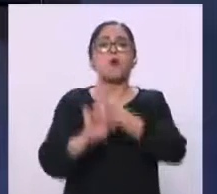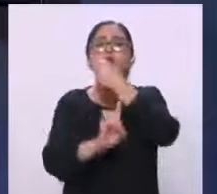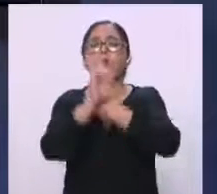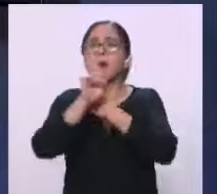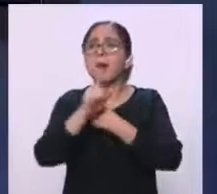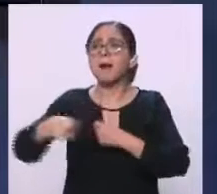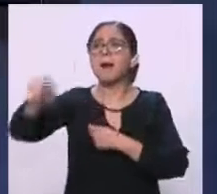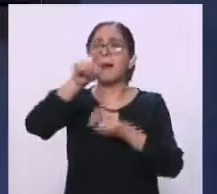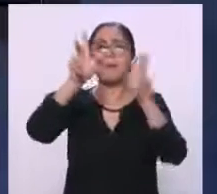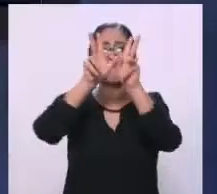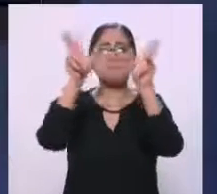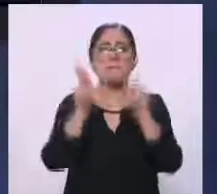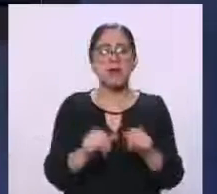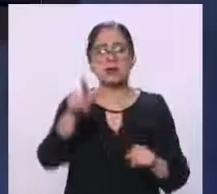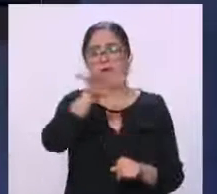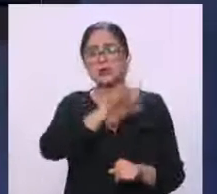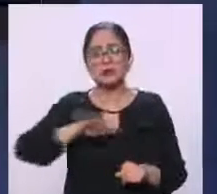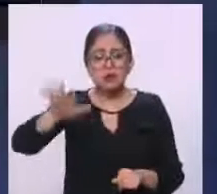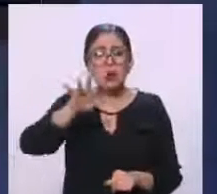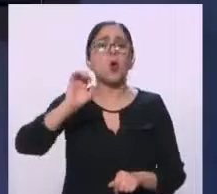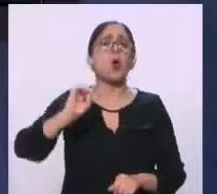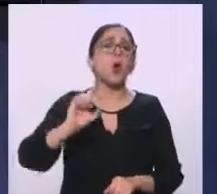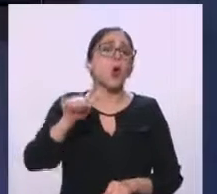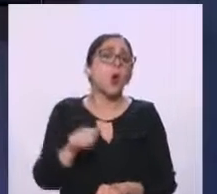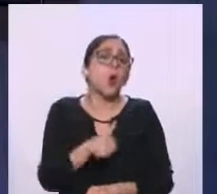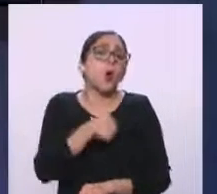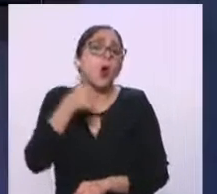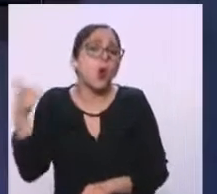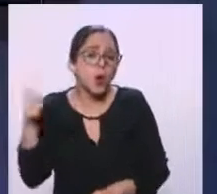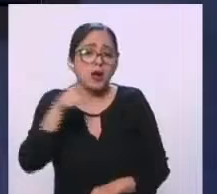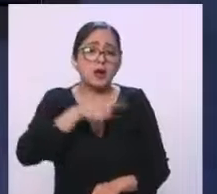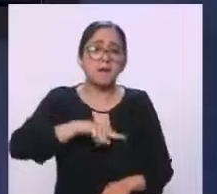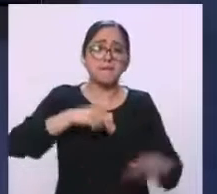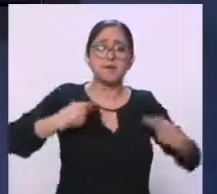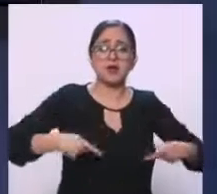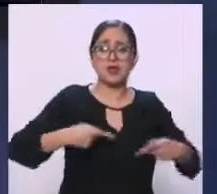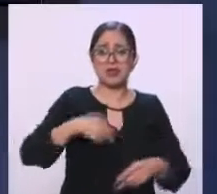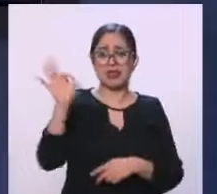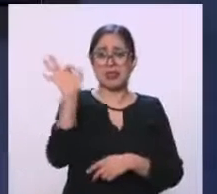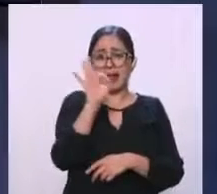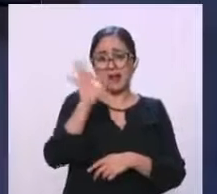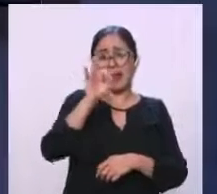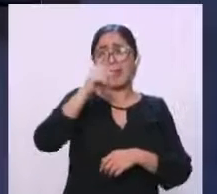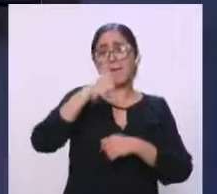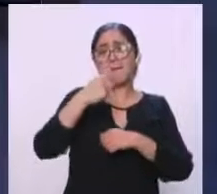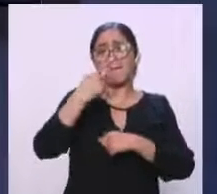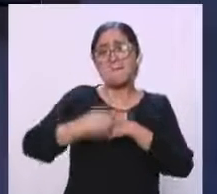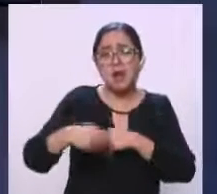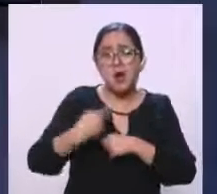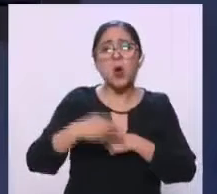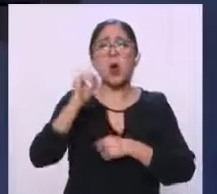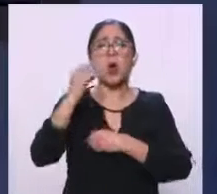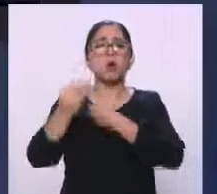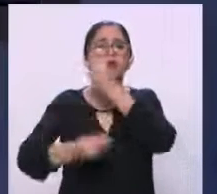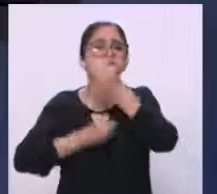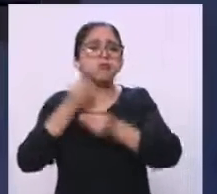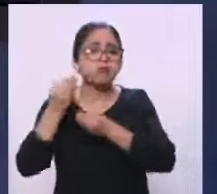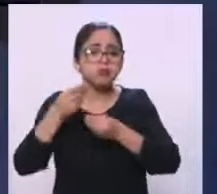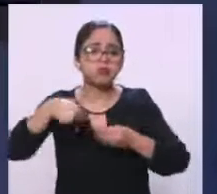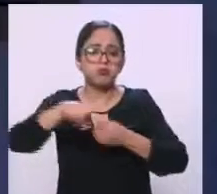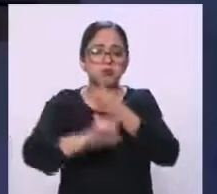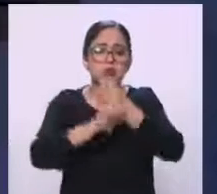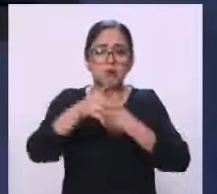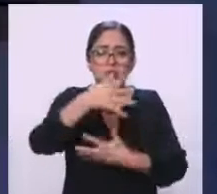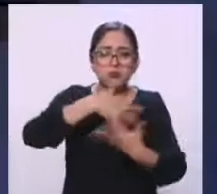paz pública y C, cualquier otro que ponga a la sociedad en grave peligro o en conflicto. Evoca la tesis de los